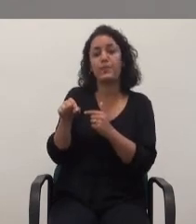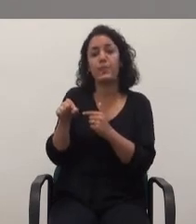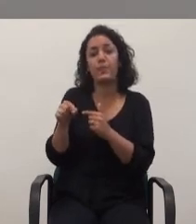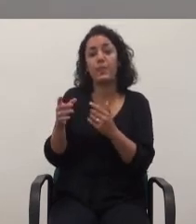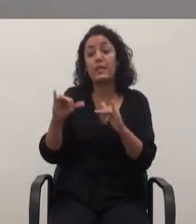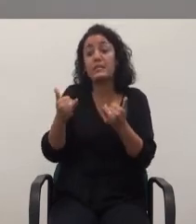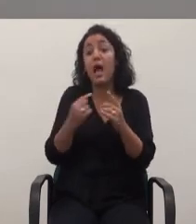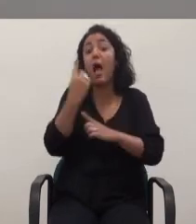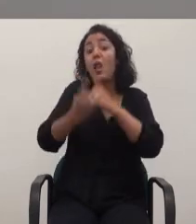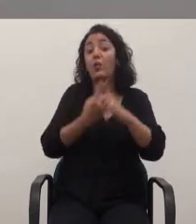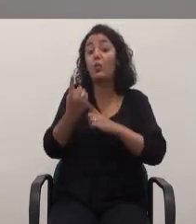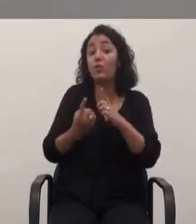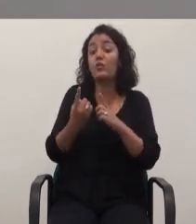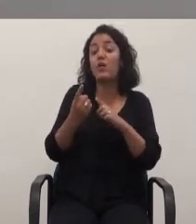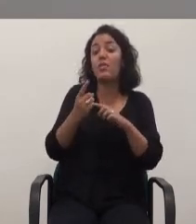del ISEF.